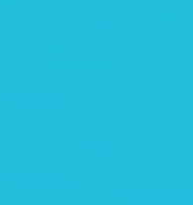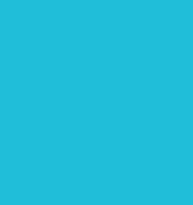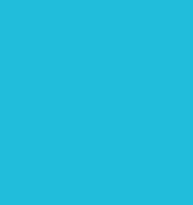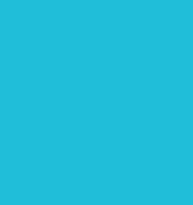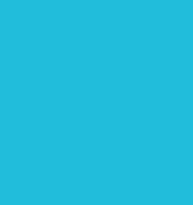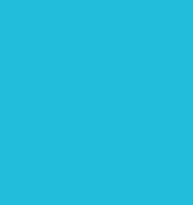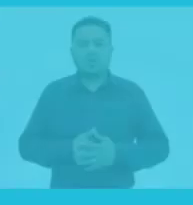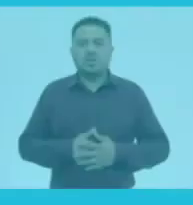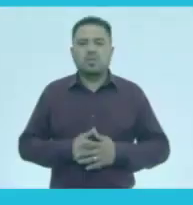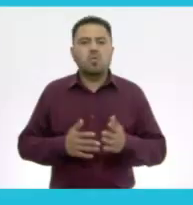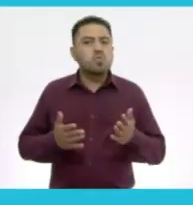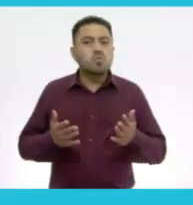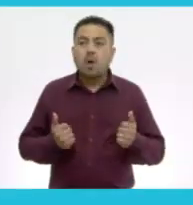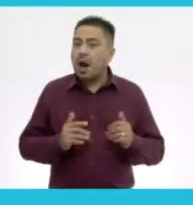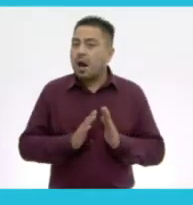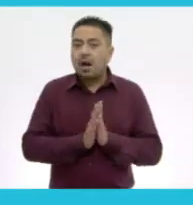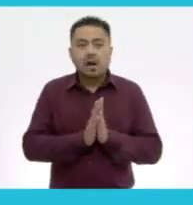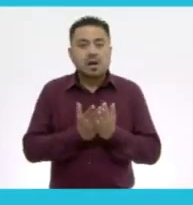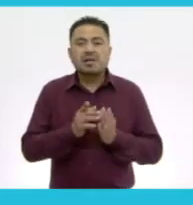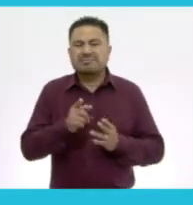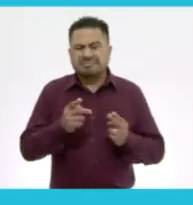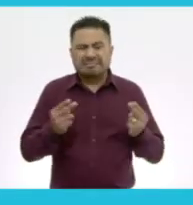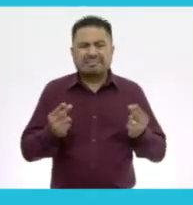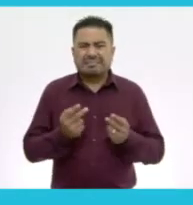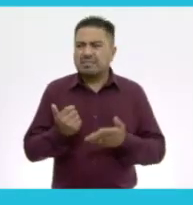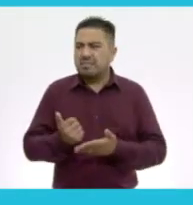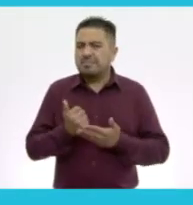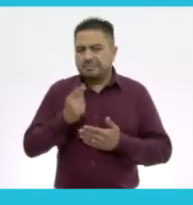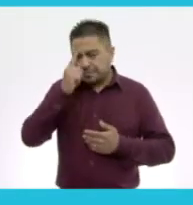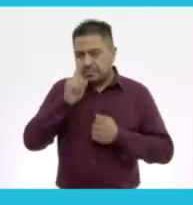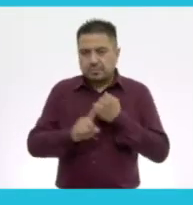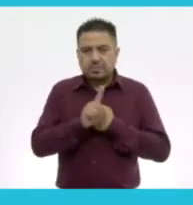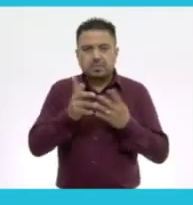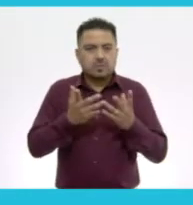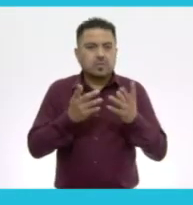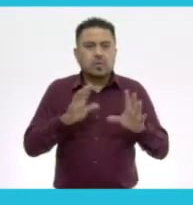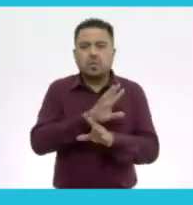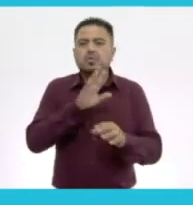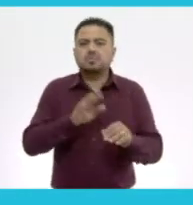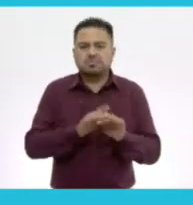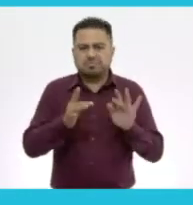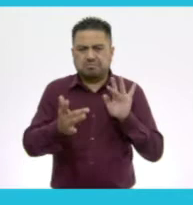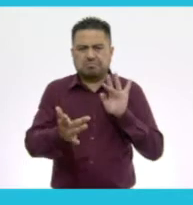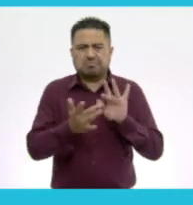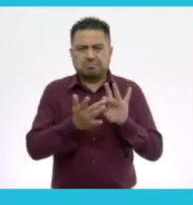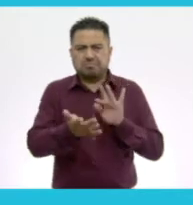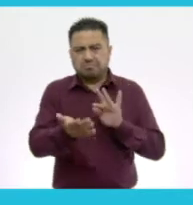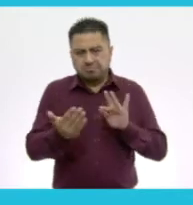Si no tienes el libro de texto o necesitas ayuda para resolver tus dudas, contáctanos.